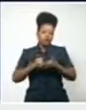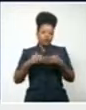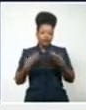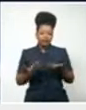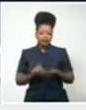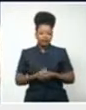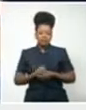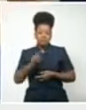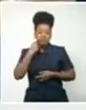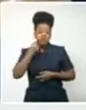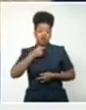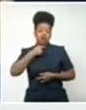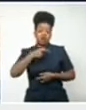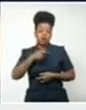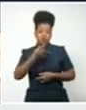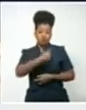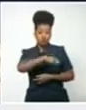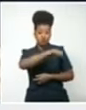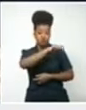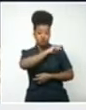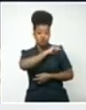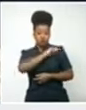lo mejor una población que